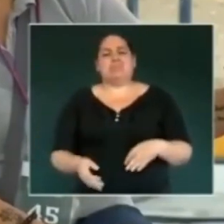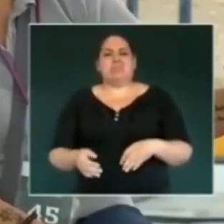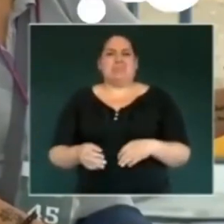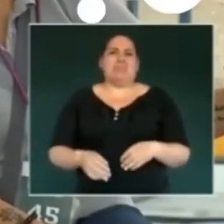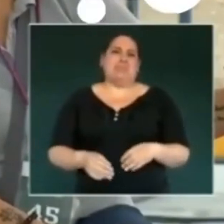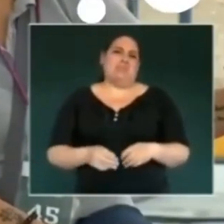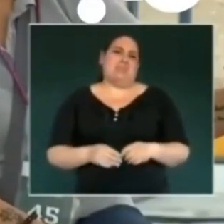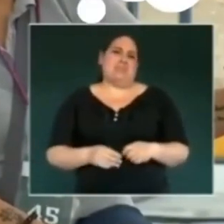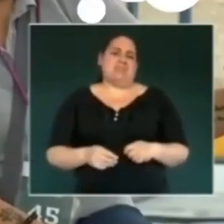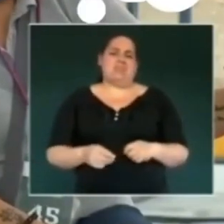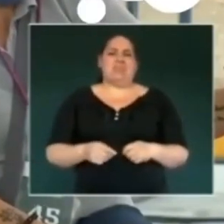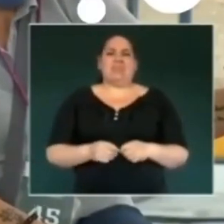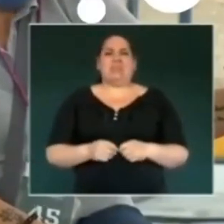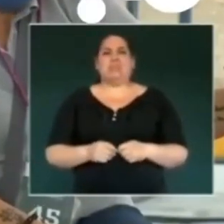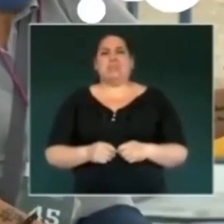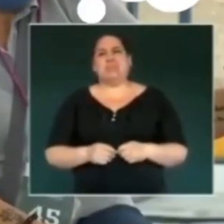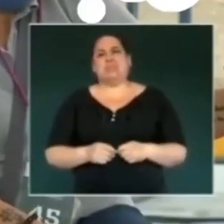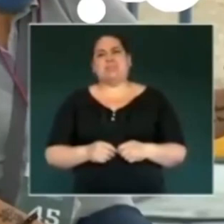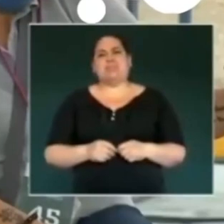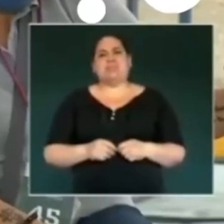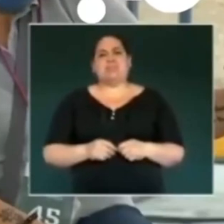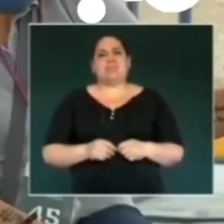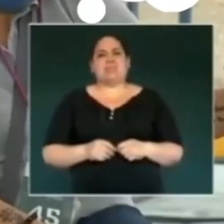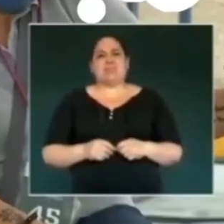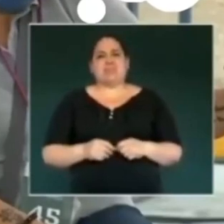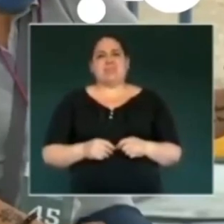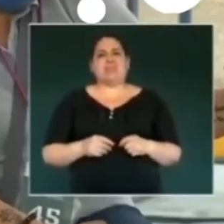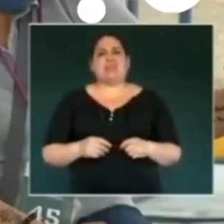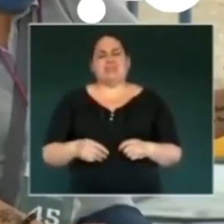totalmente fuera de contexto del mensaje,